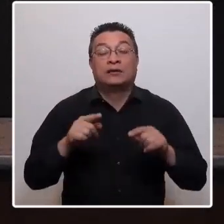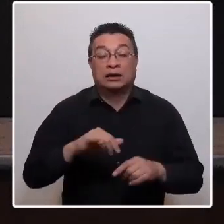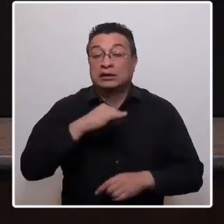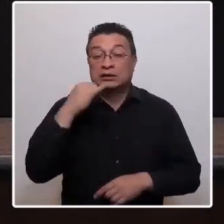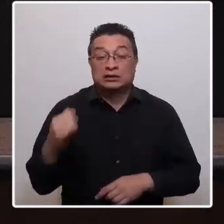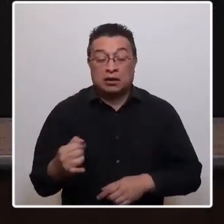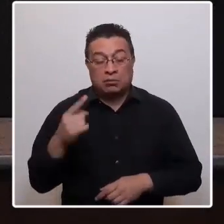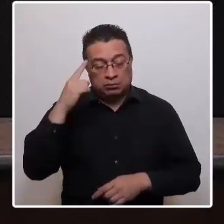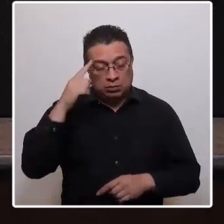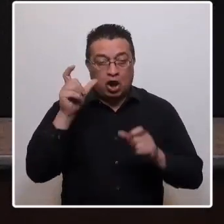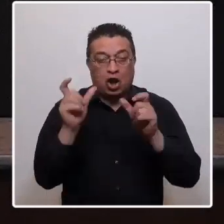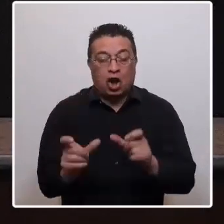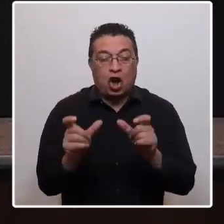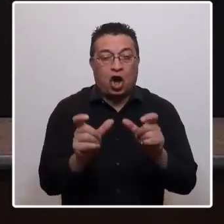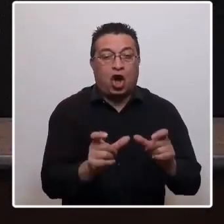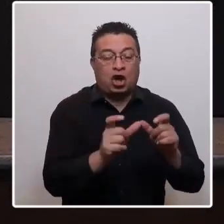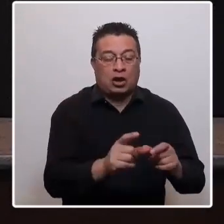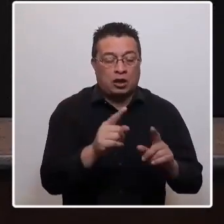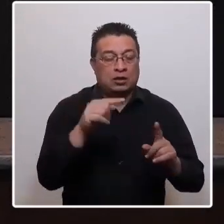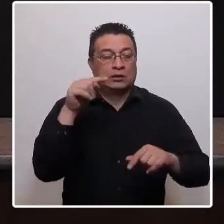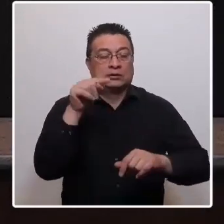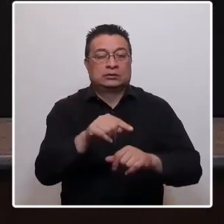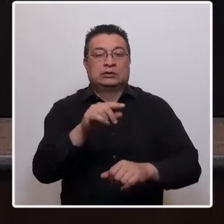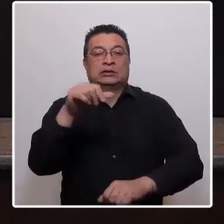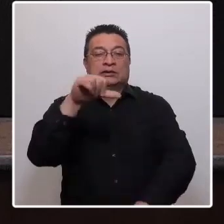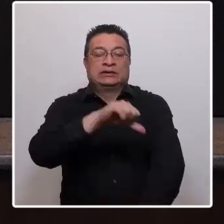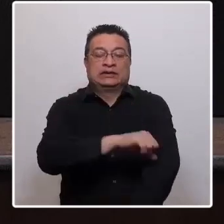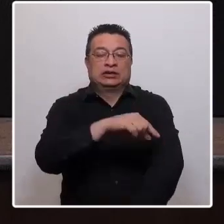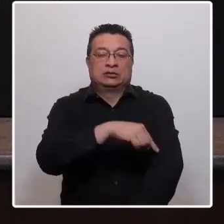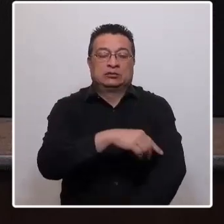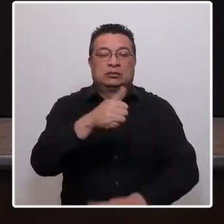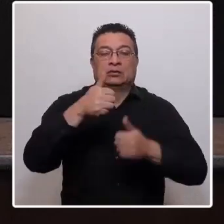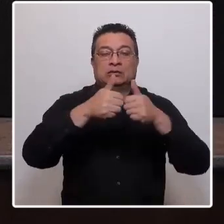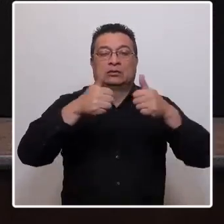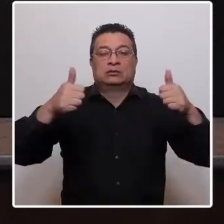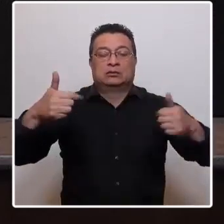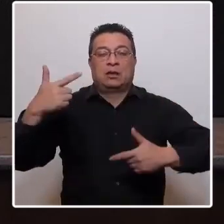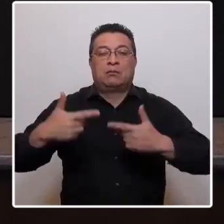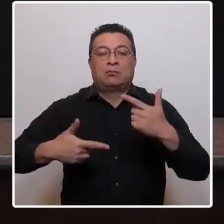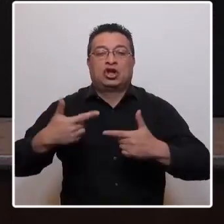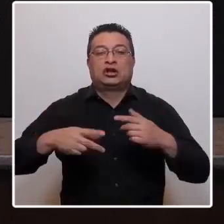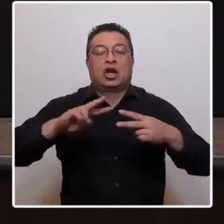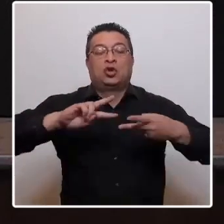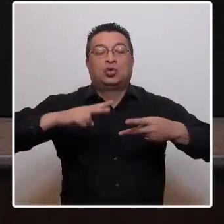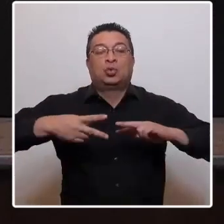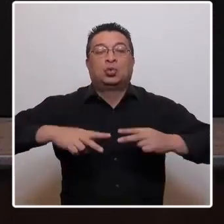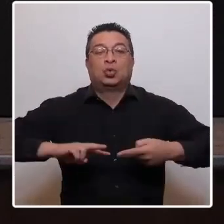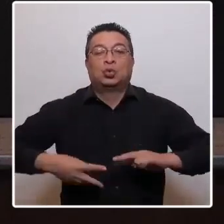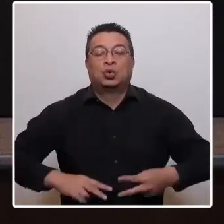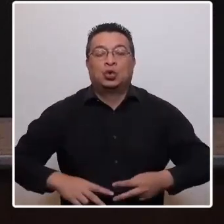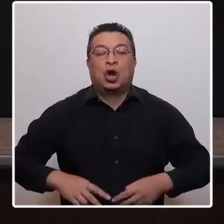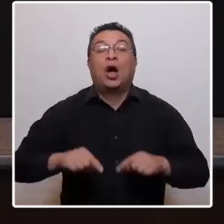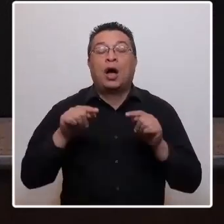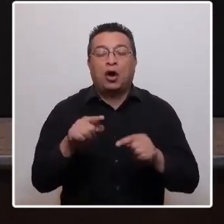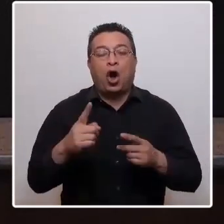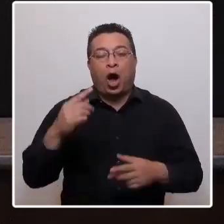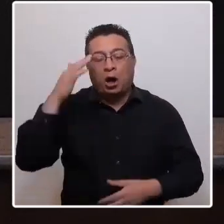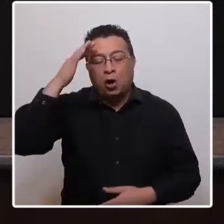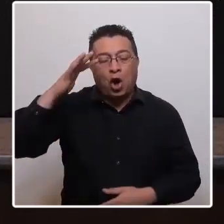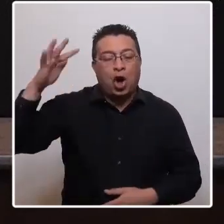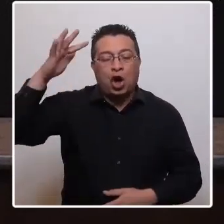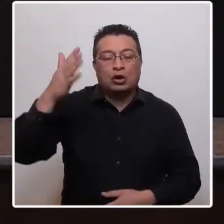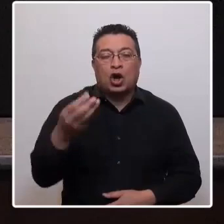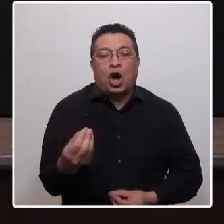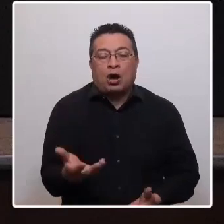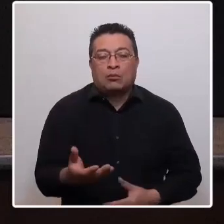determinados y controlados en forma centralizada por la autoridad política de turno? ¿Cómo se imaginan eso?